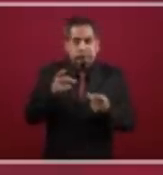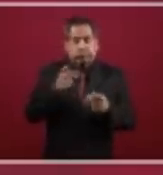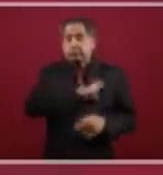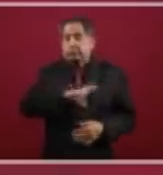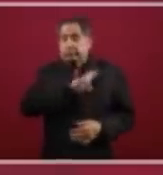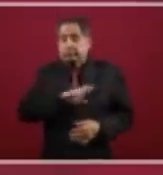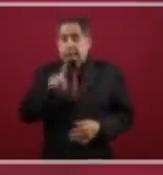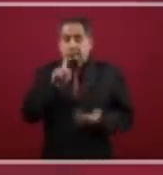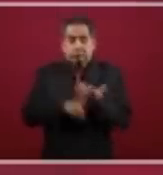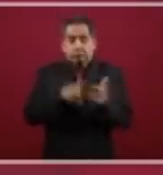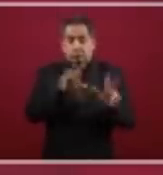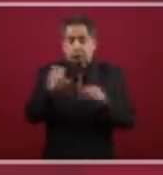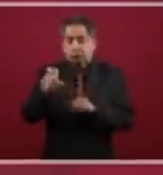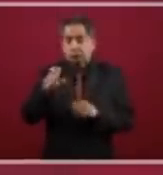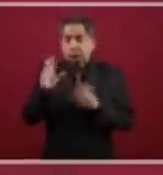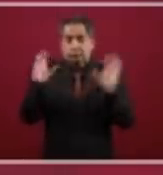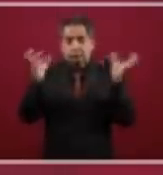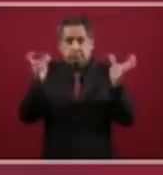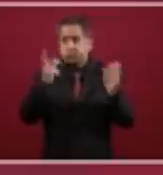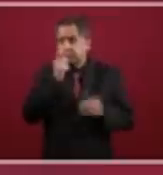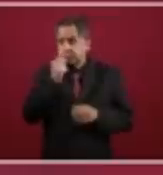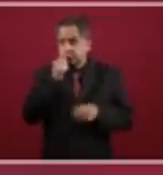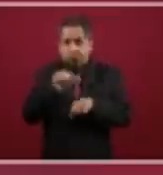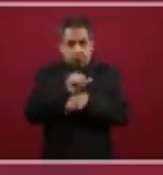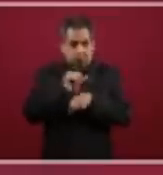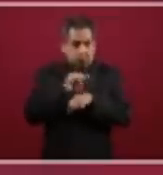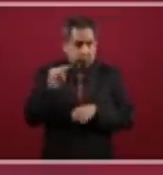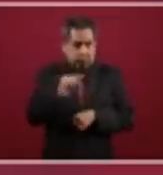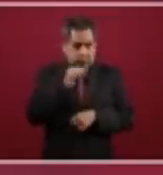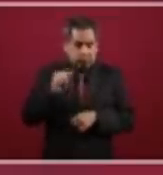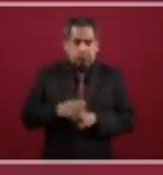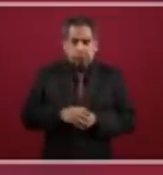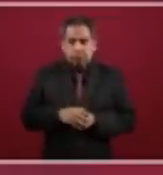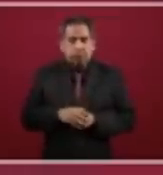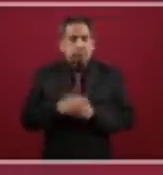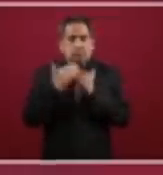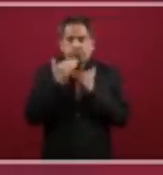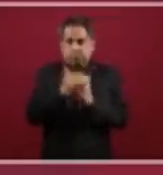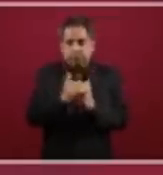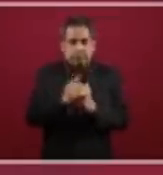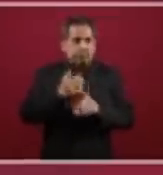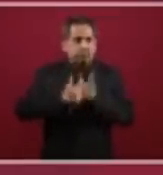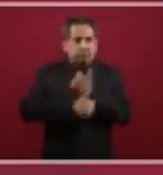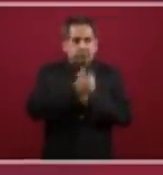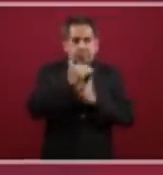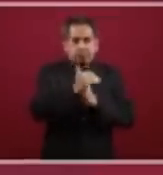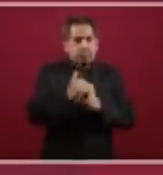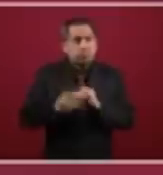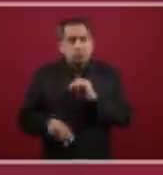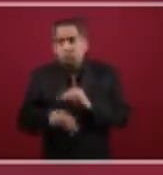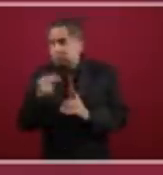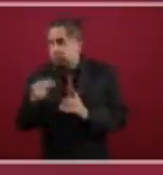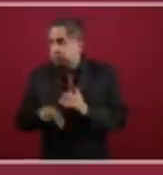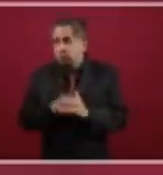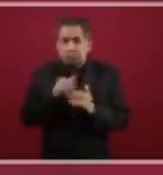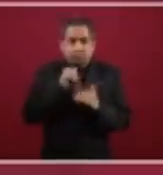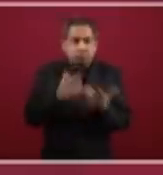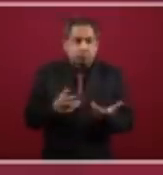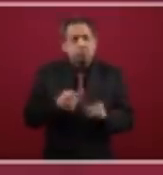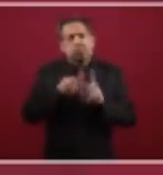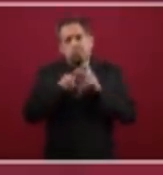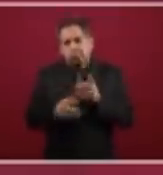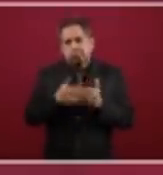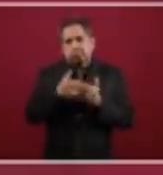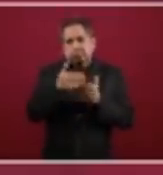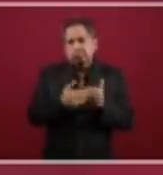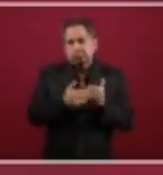patrullas. Se hizo un procedimiento de invitación restringida, quedó desierto, y a partir de ahí se hizo